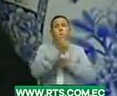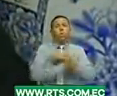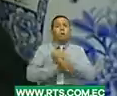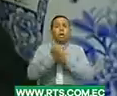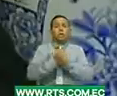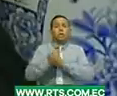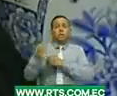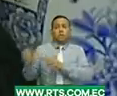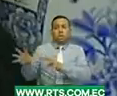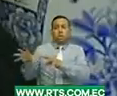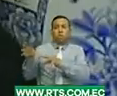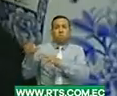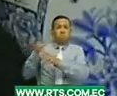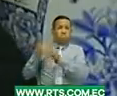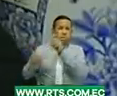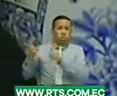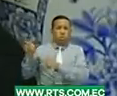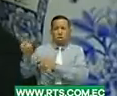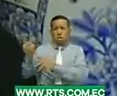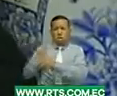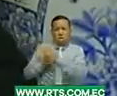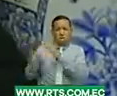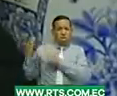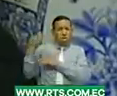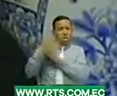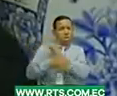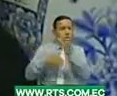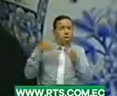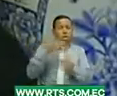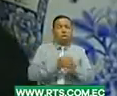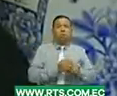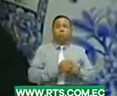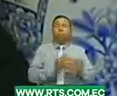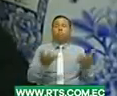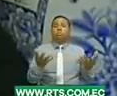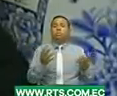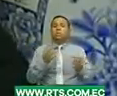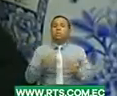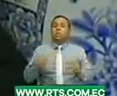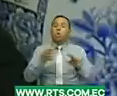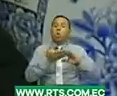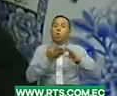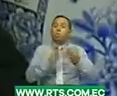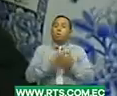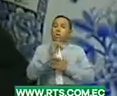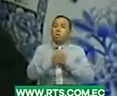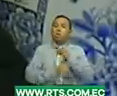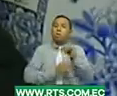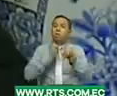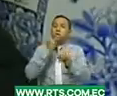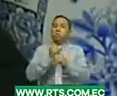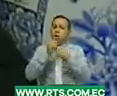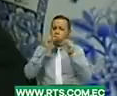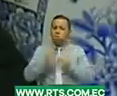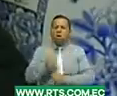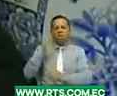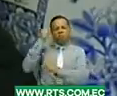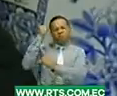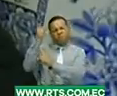única manera es una presión más firme de la comunidad internacional, ya no solo en